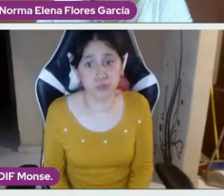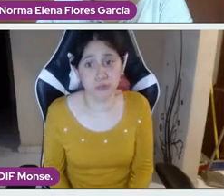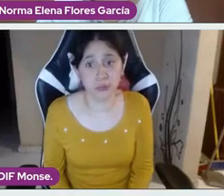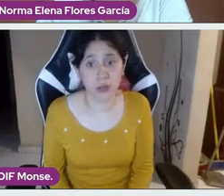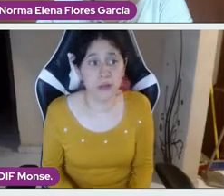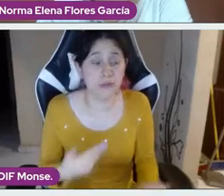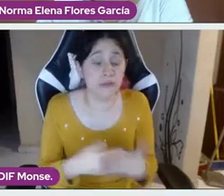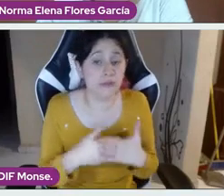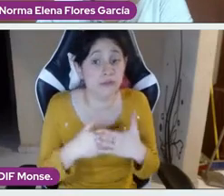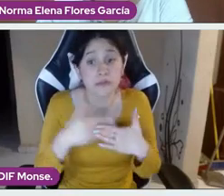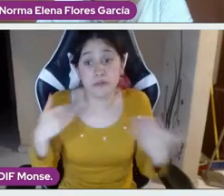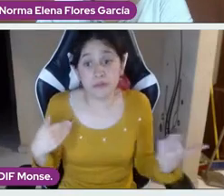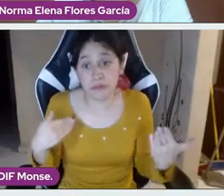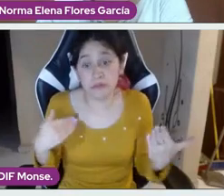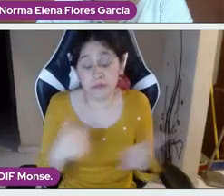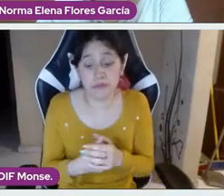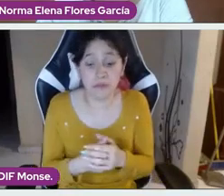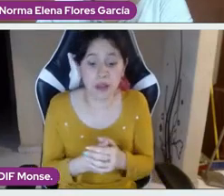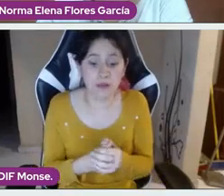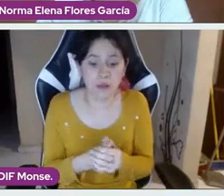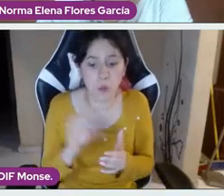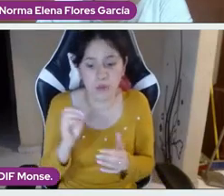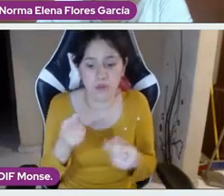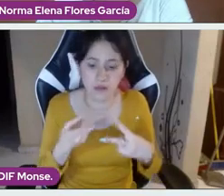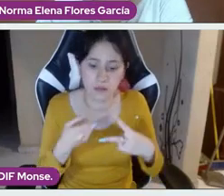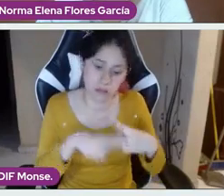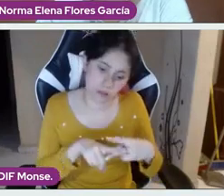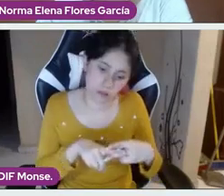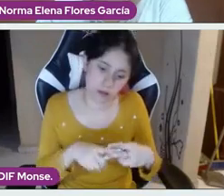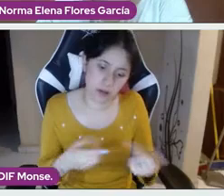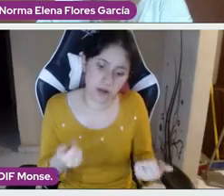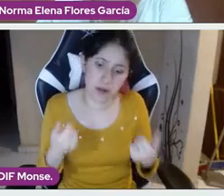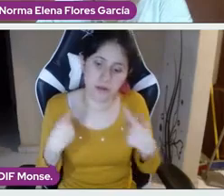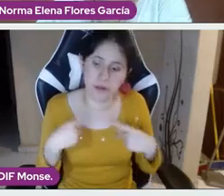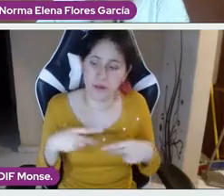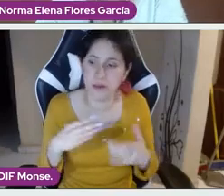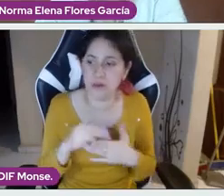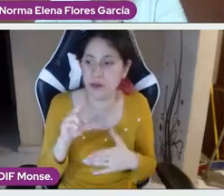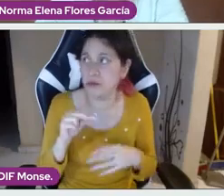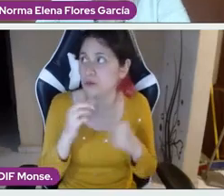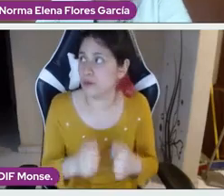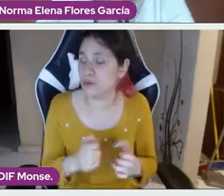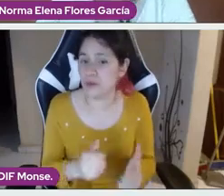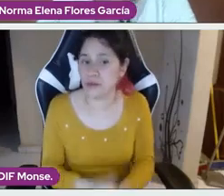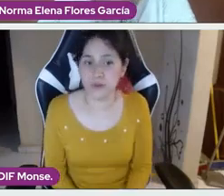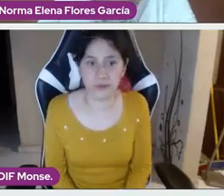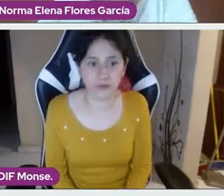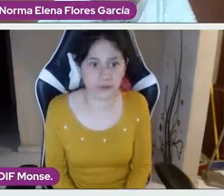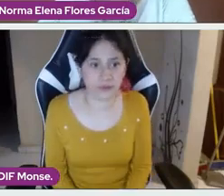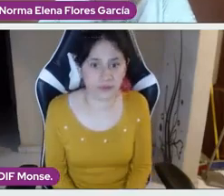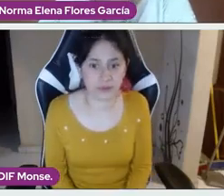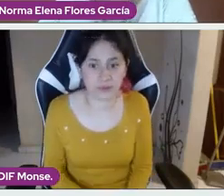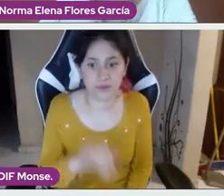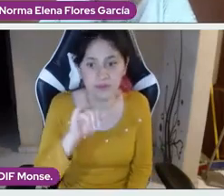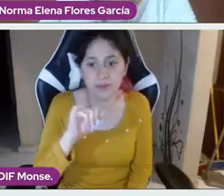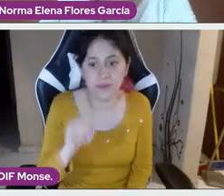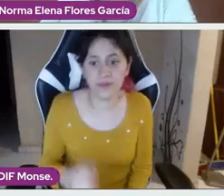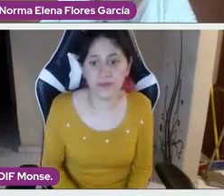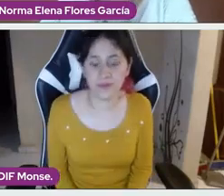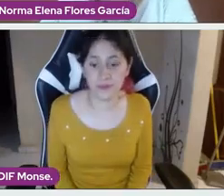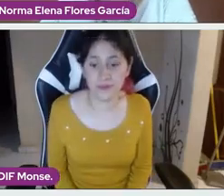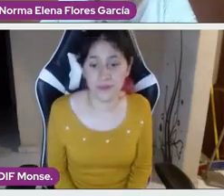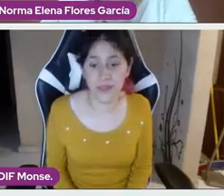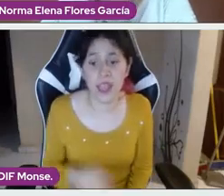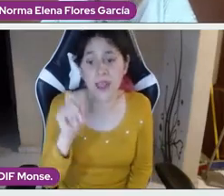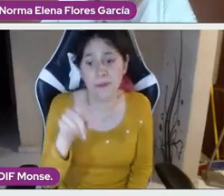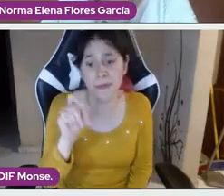definidos desde el comienzo en las personas. Y fíjate que si me permites un poquito como ampliar este tema, también tiene